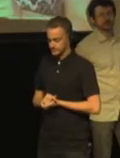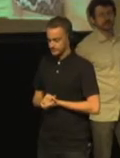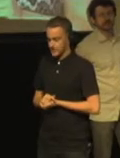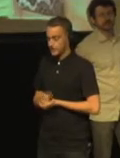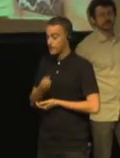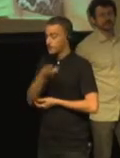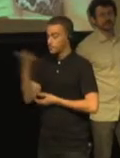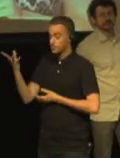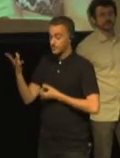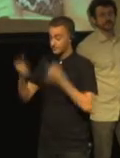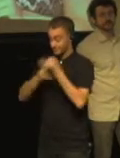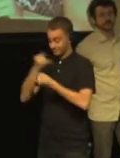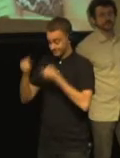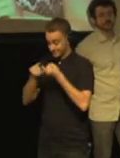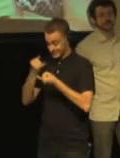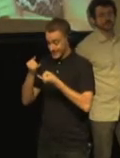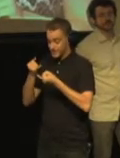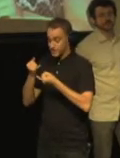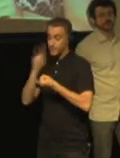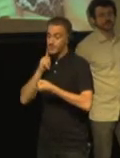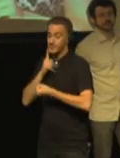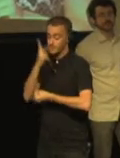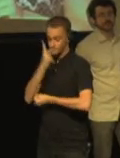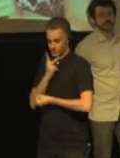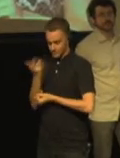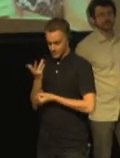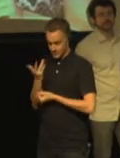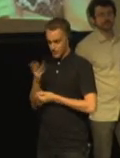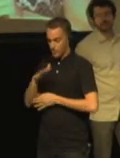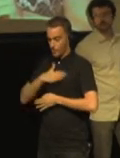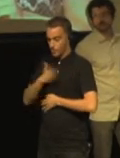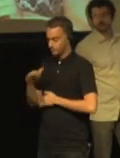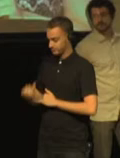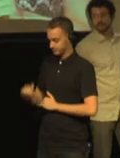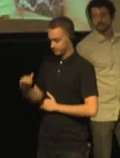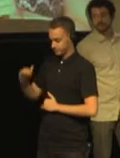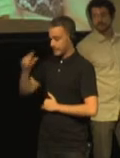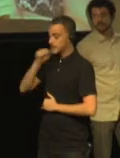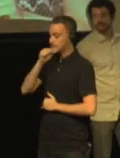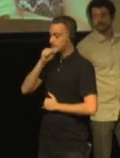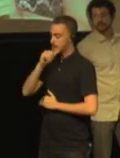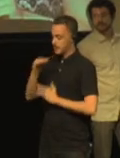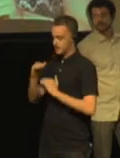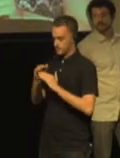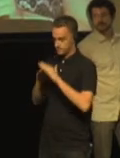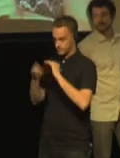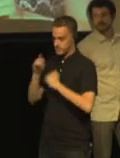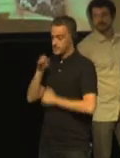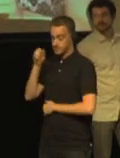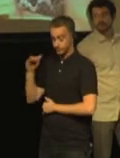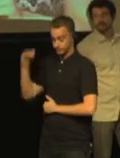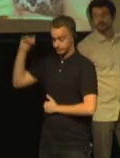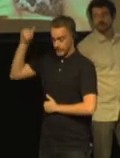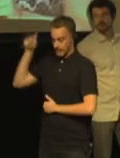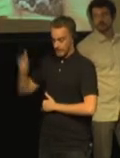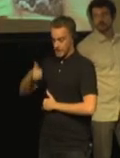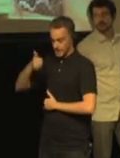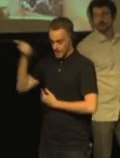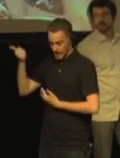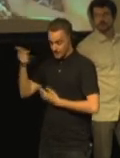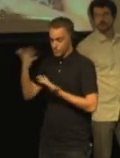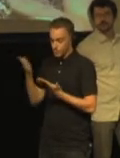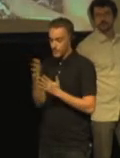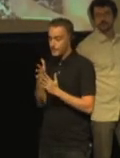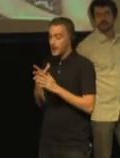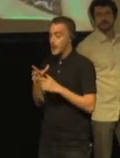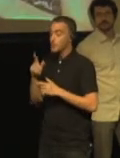de sordoceguera. Y esto es porque estamos envejeciendo, somos una población que está envejeciendo. Y esto, los problemas de sordoceguera irán en aumento y